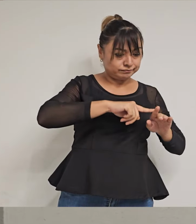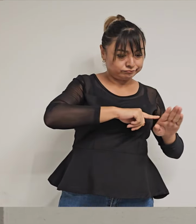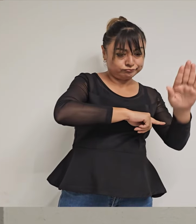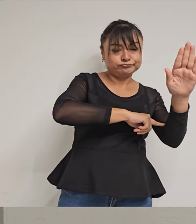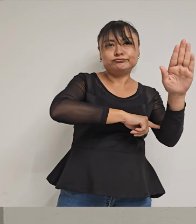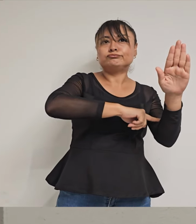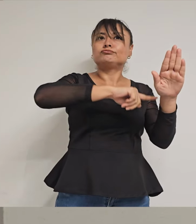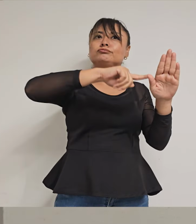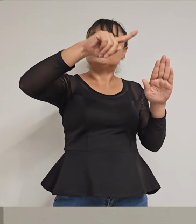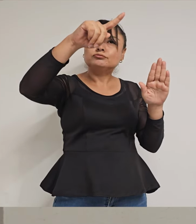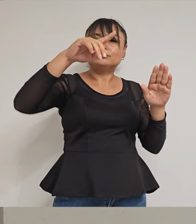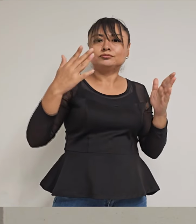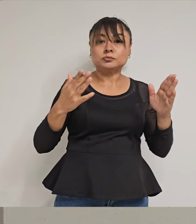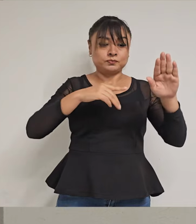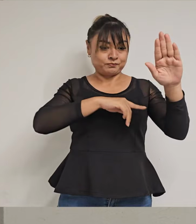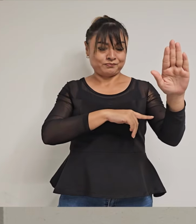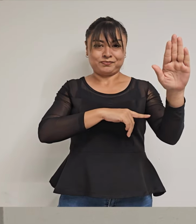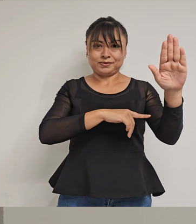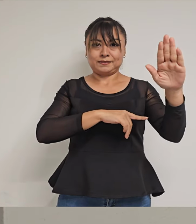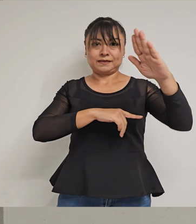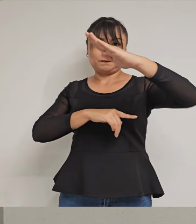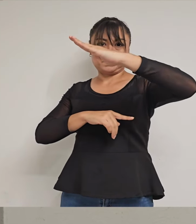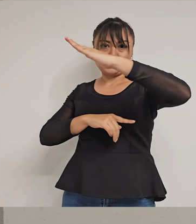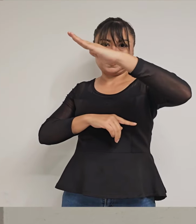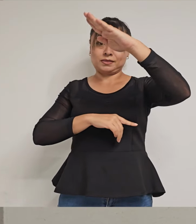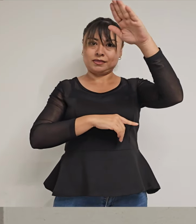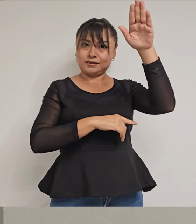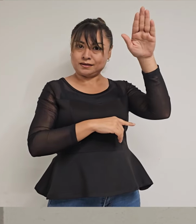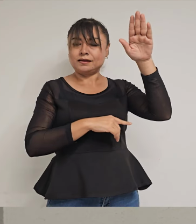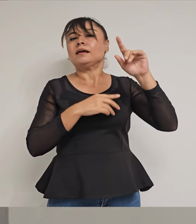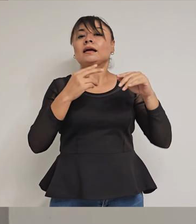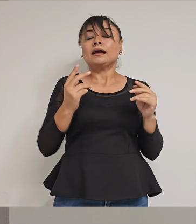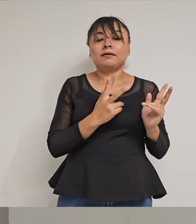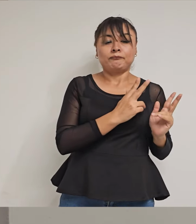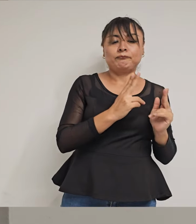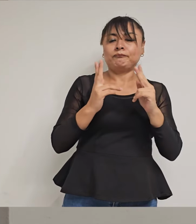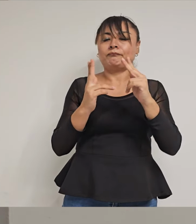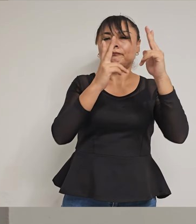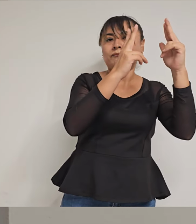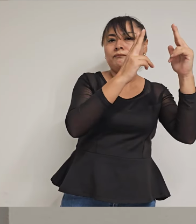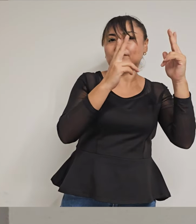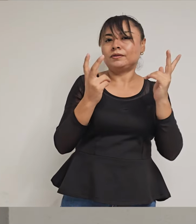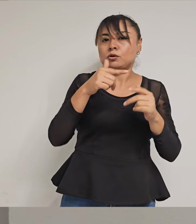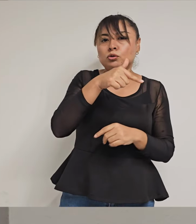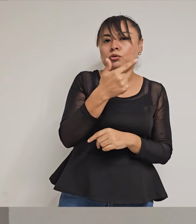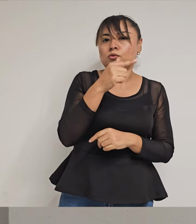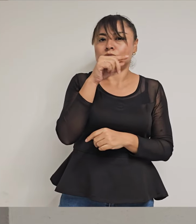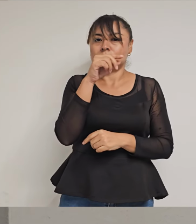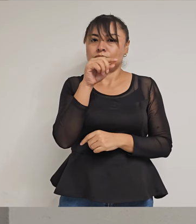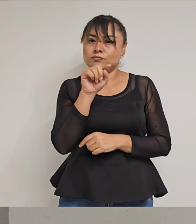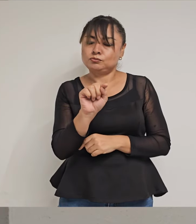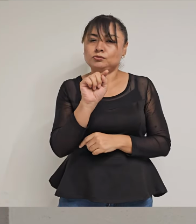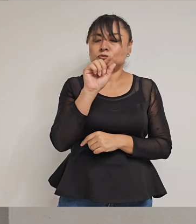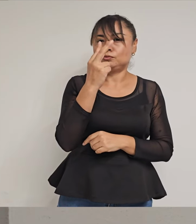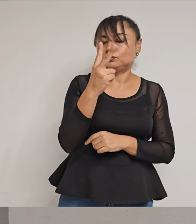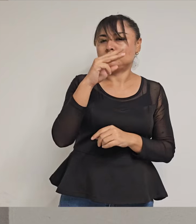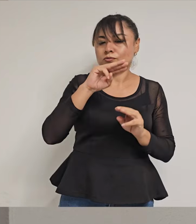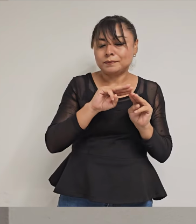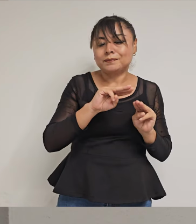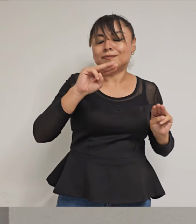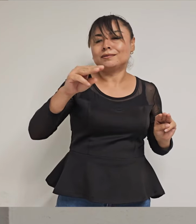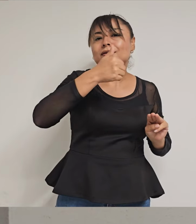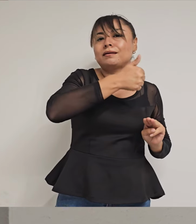color azul, y cada uno de estos tramos mide 12.2 metros en sentido horizontal. Y si multiplicamos estos 12.2 metros, que es lo que mide cada uno de